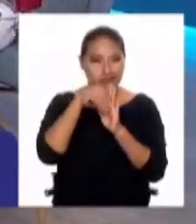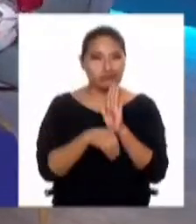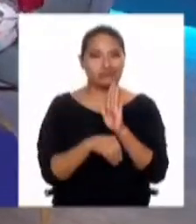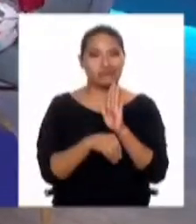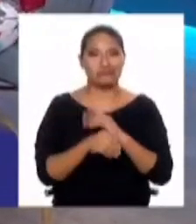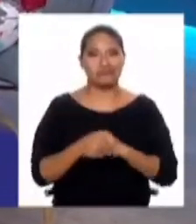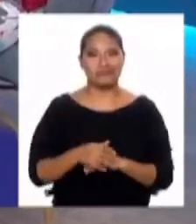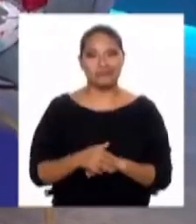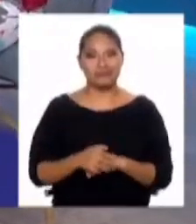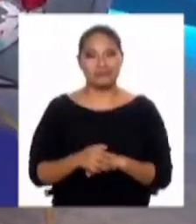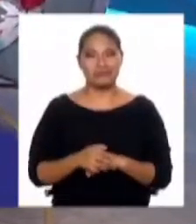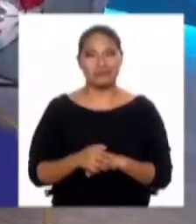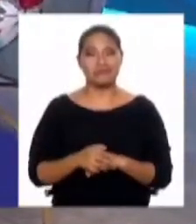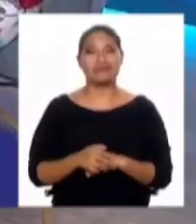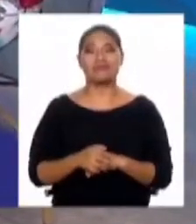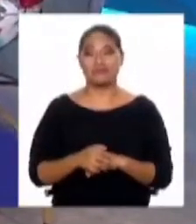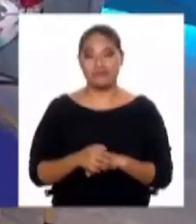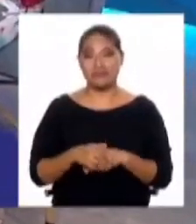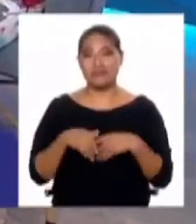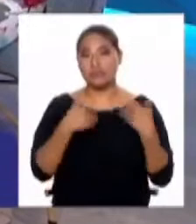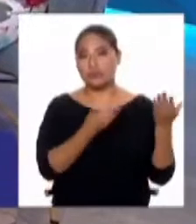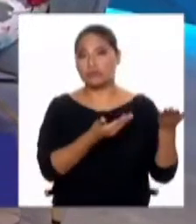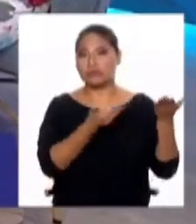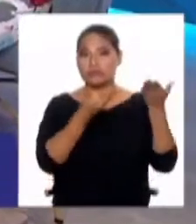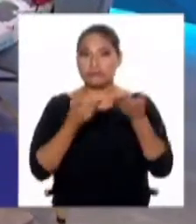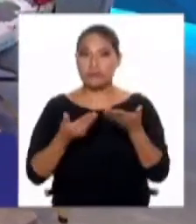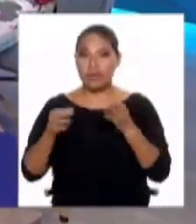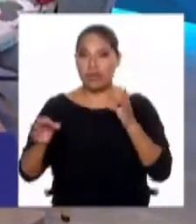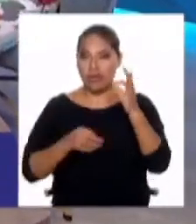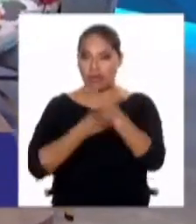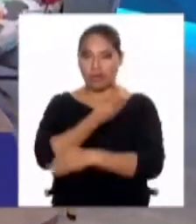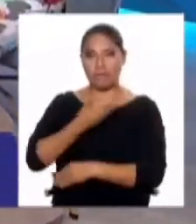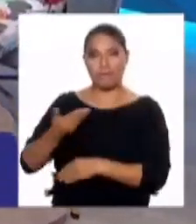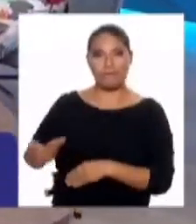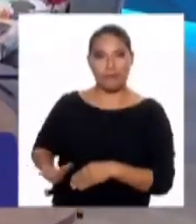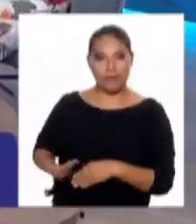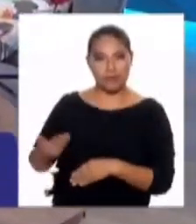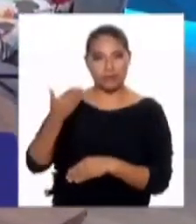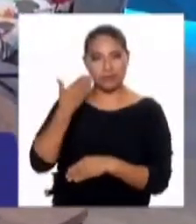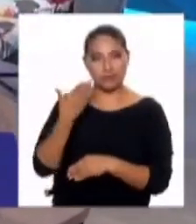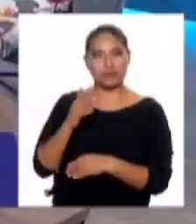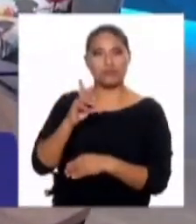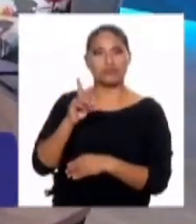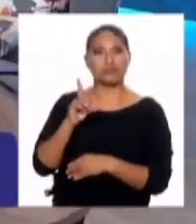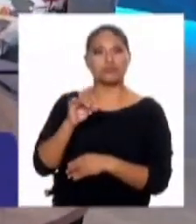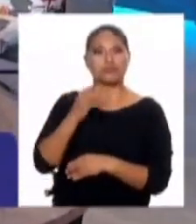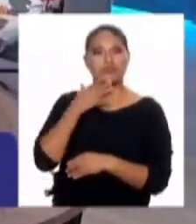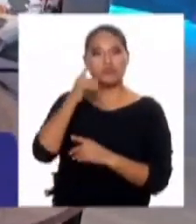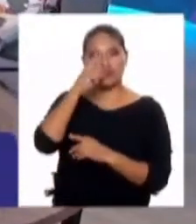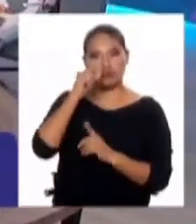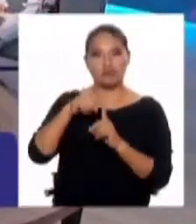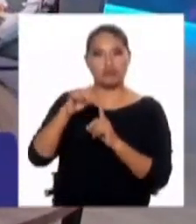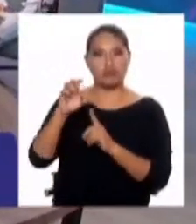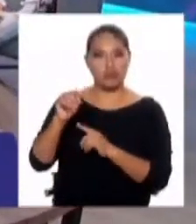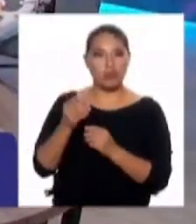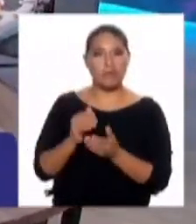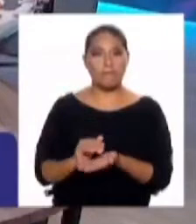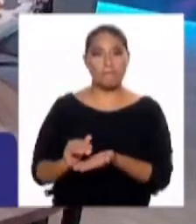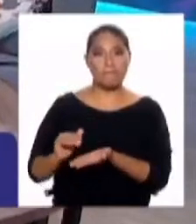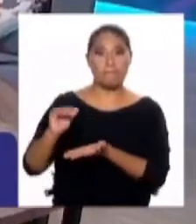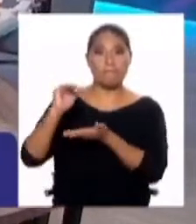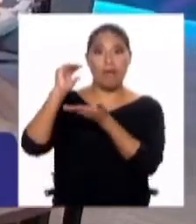Decrecido. Y las entregaron a un nivel de 8 mil millones de dólares. Tres